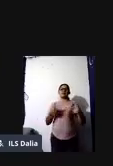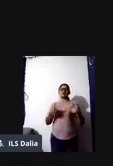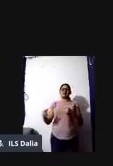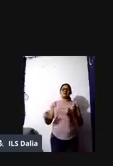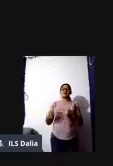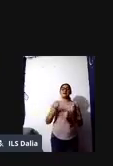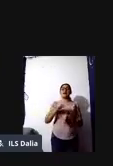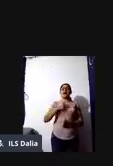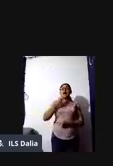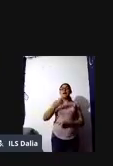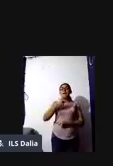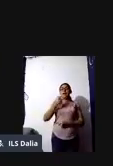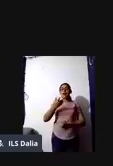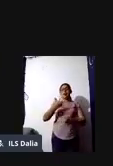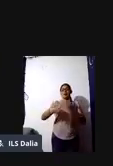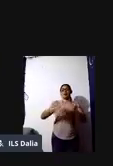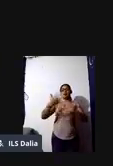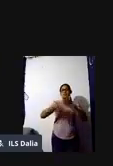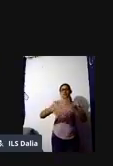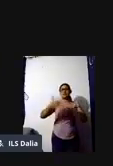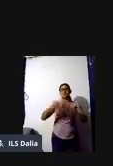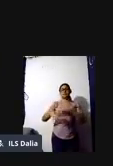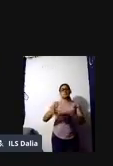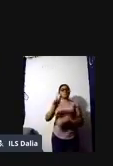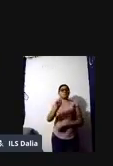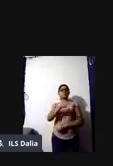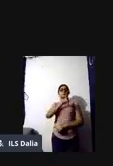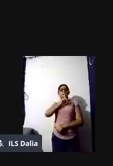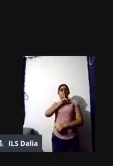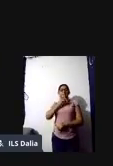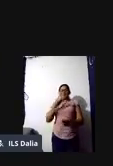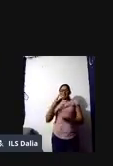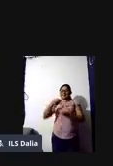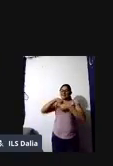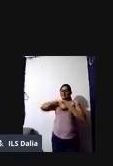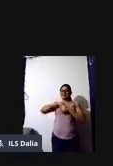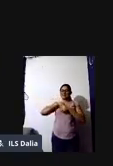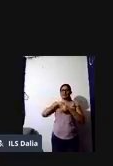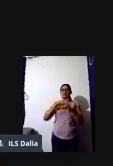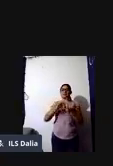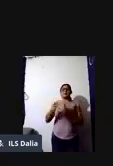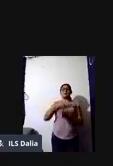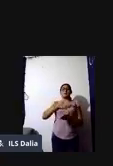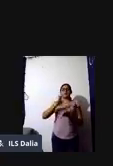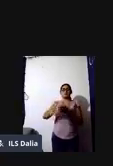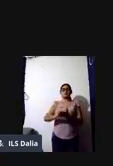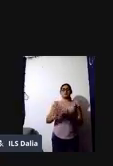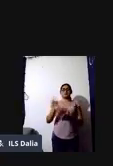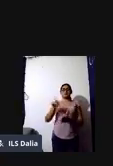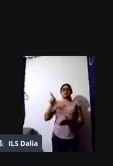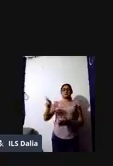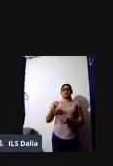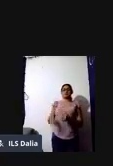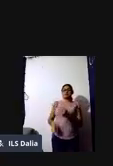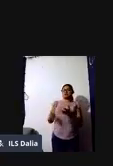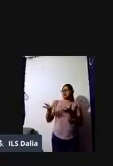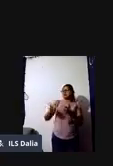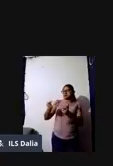se habla, lo tengo aquí adentro, entonces mi esposo, mi amado, hizo 3, pues yo voy a hacer